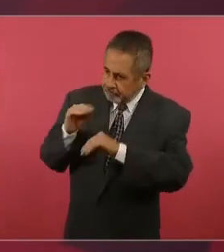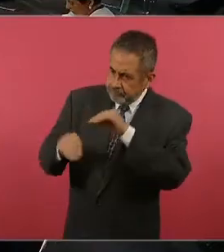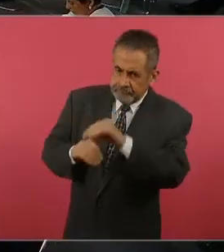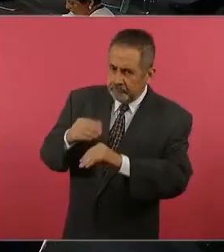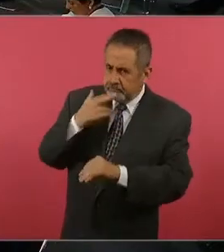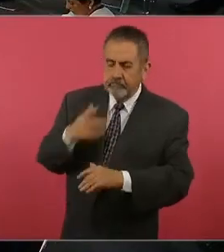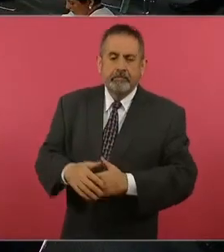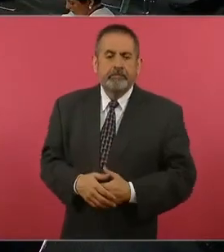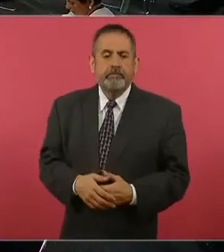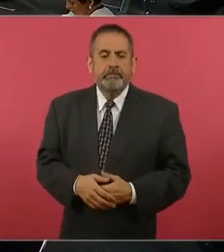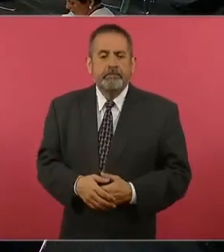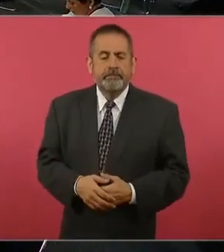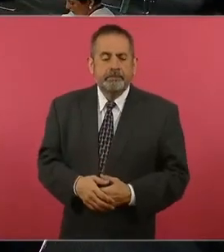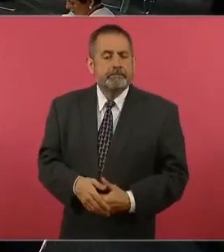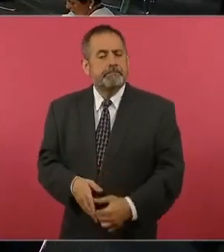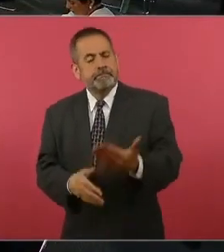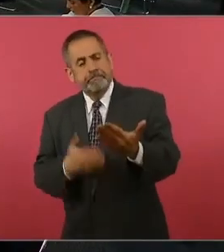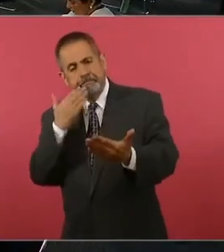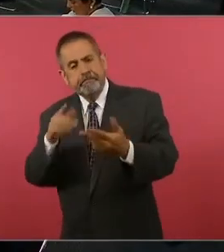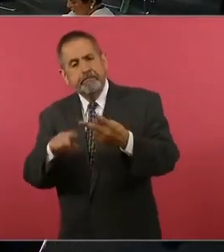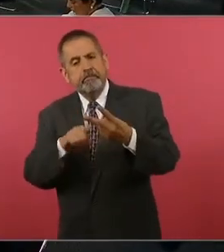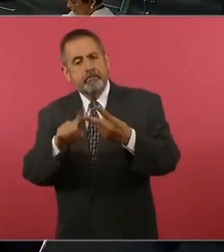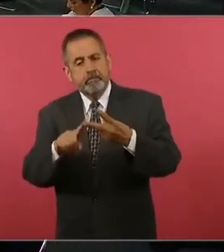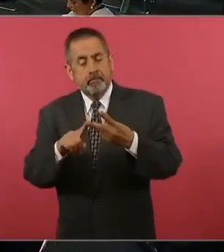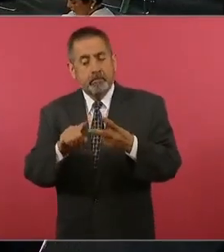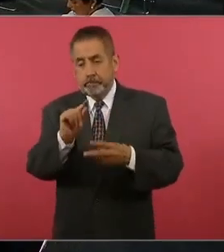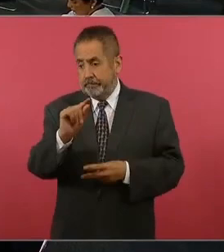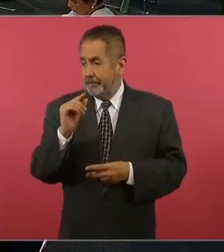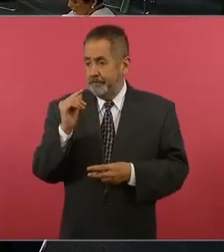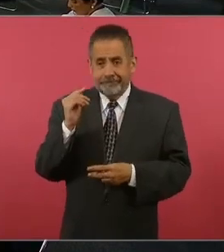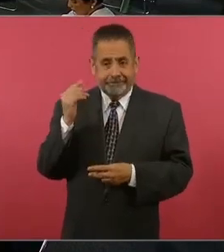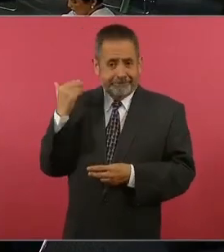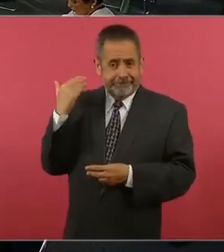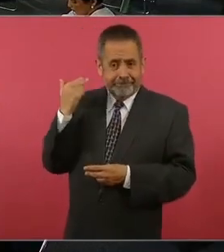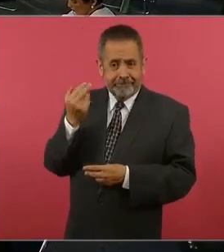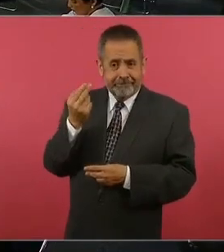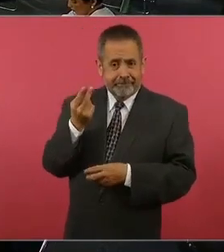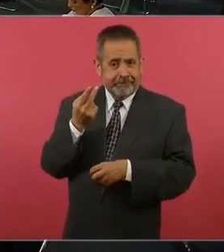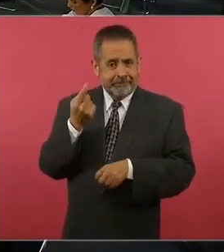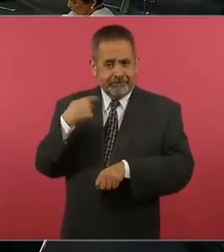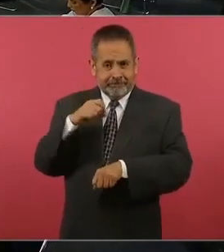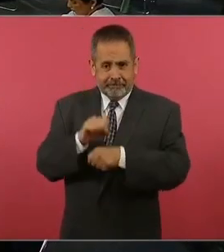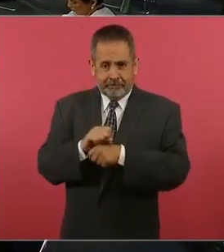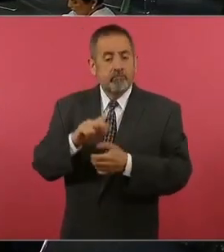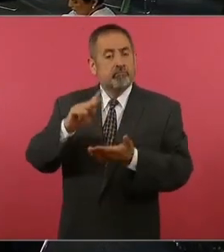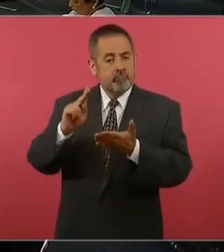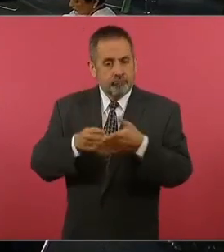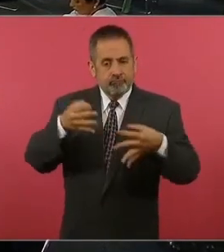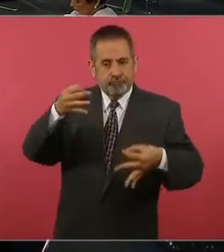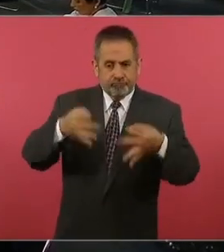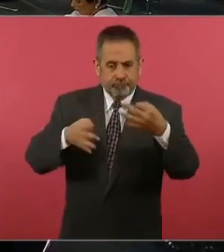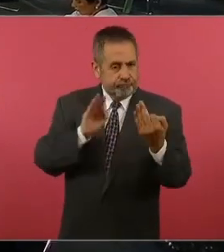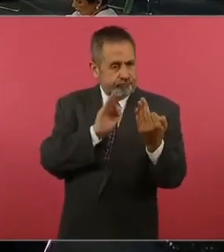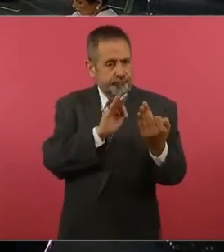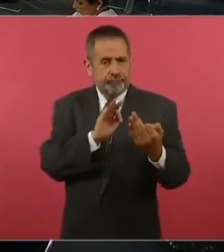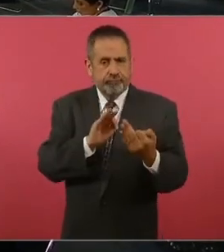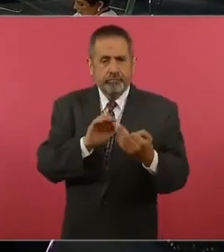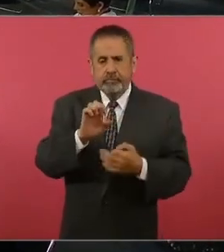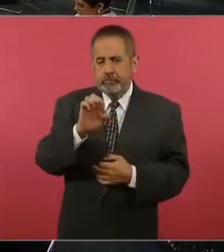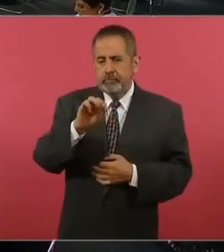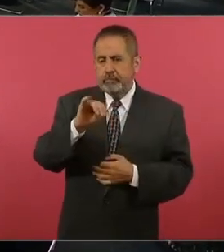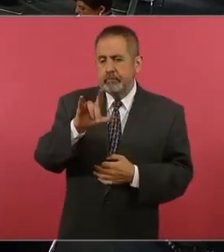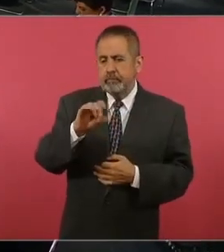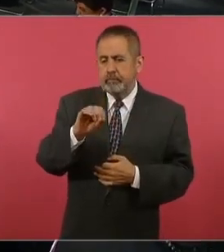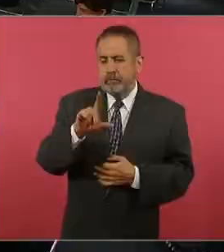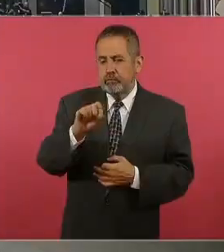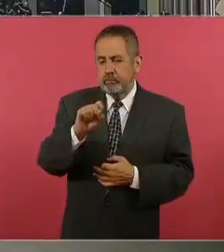Muy bien, presidente. Como segundo tema, esta semana se llevó a cabo una audiencia más para Emilio Lozoya, que enfrenta